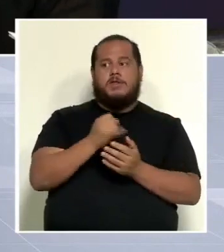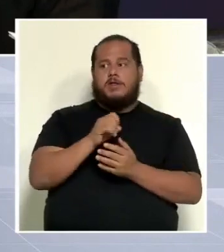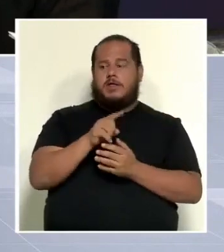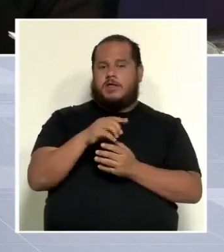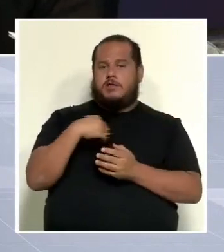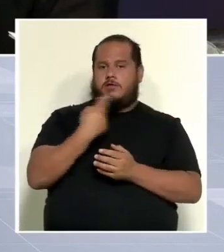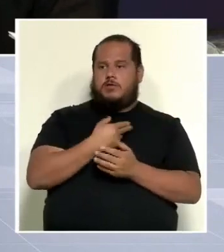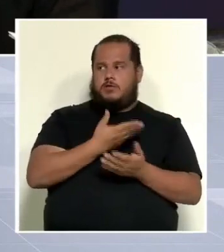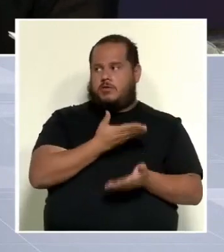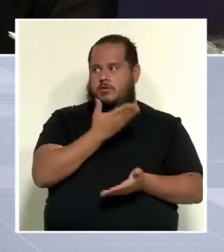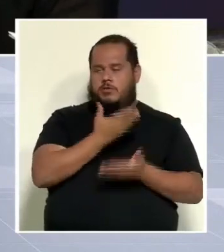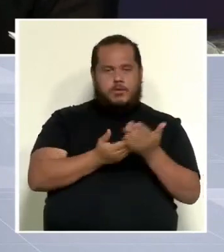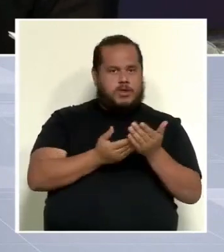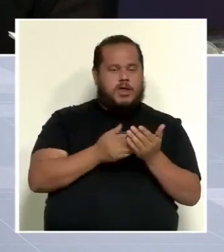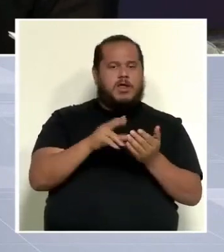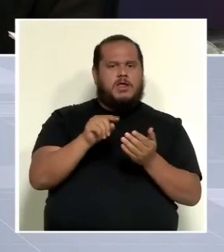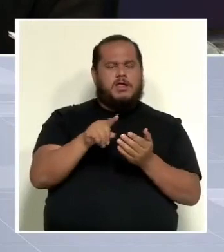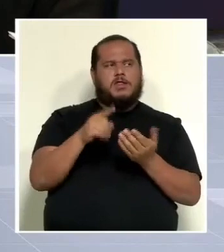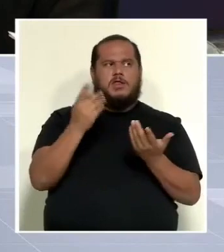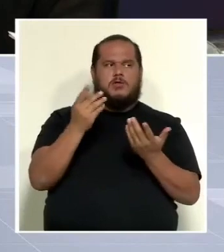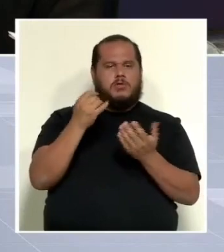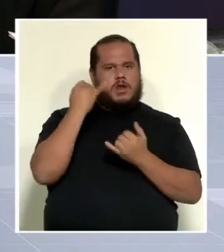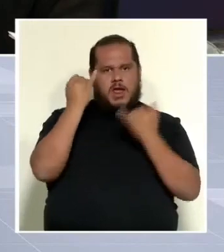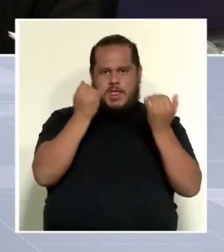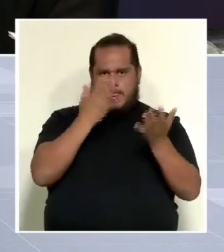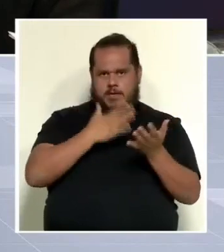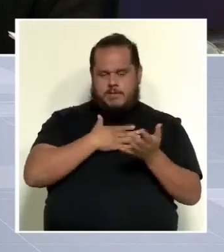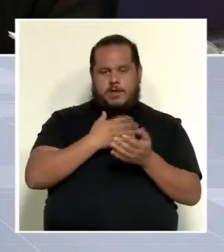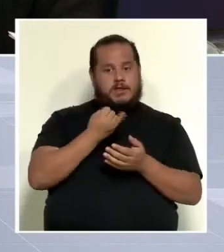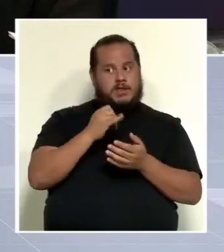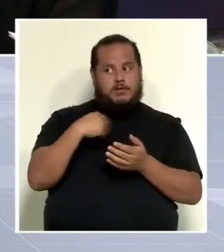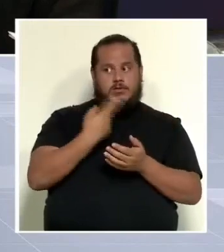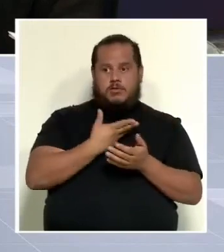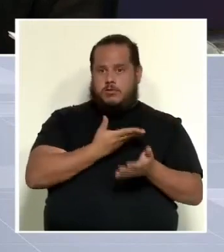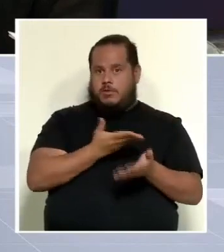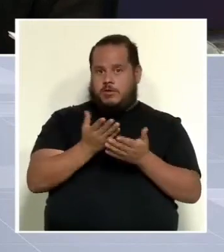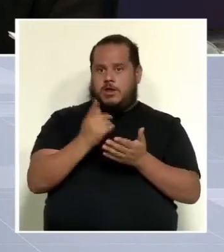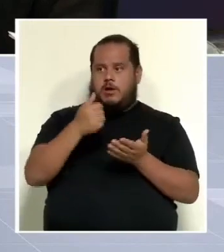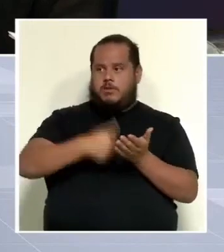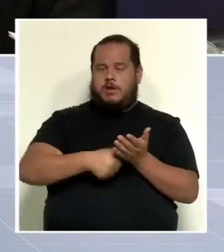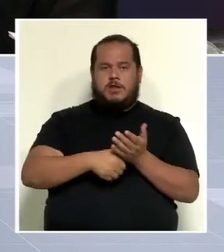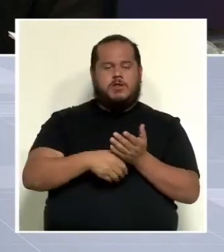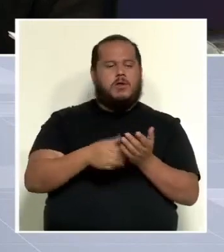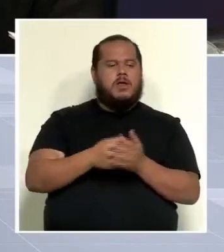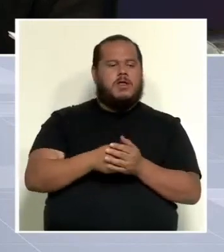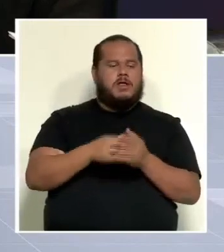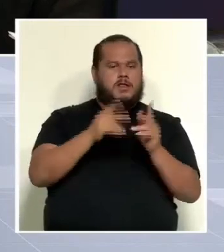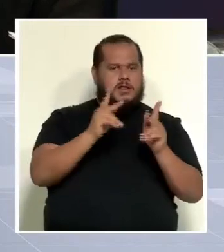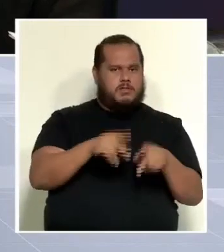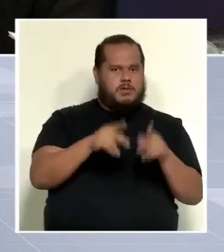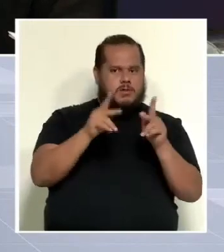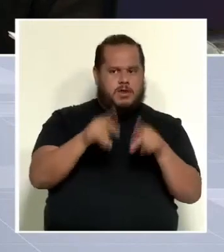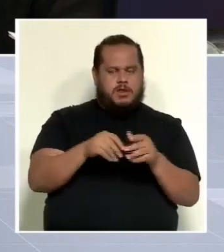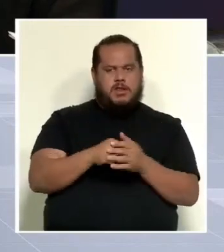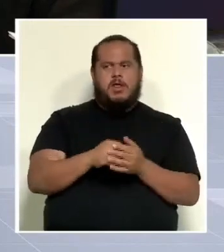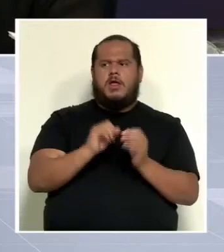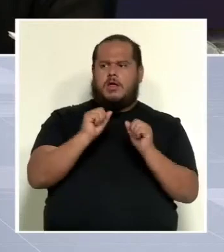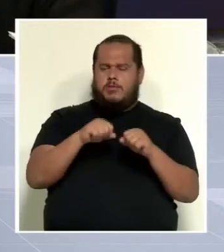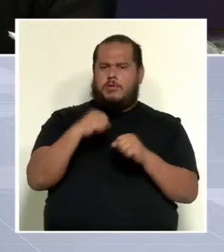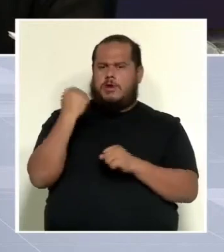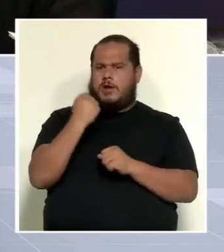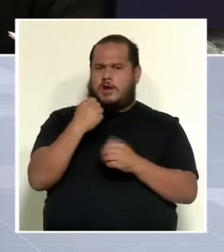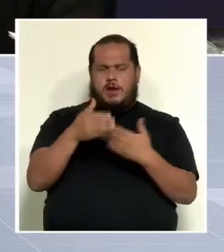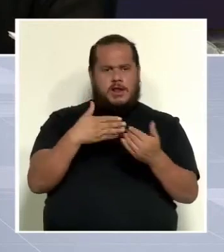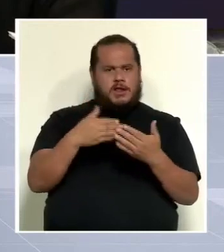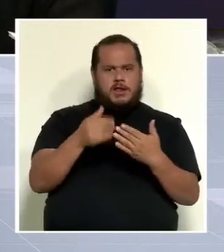nos vamos a ir, y esta es una hipótesis mía, si nos vamos a ir a una elección entre personalidades, podrá ganar el que